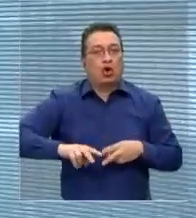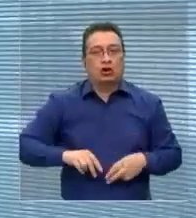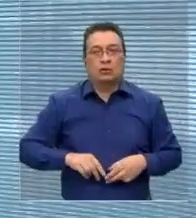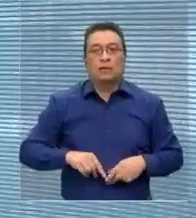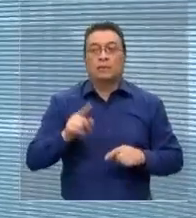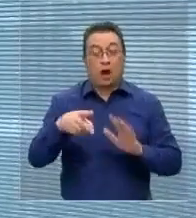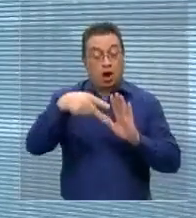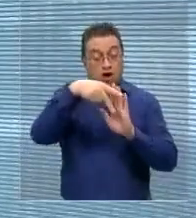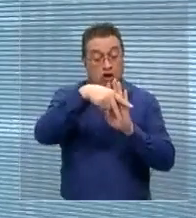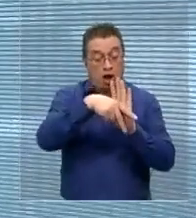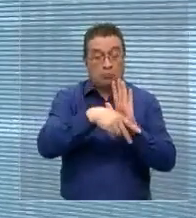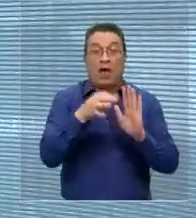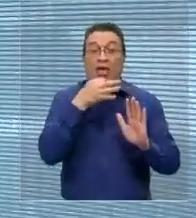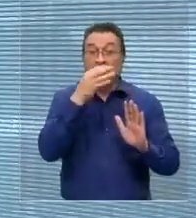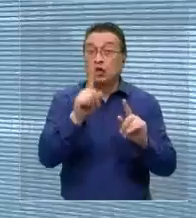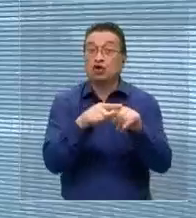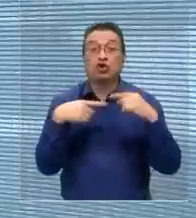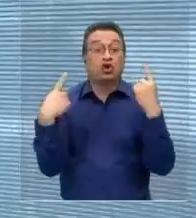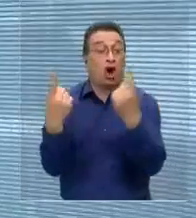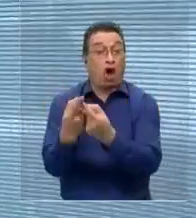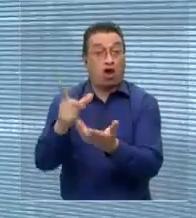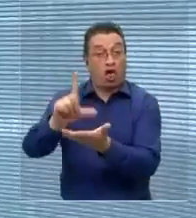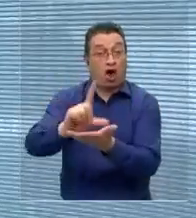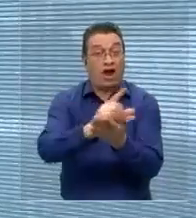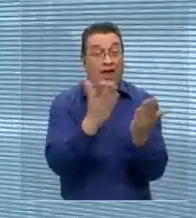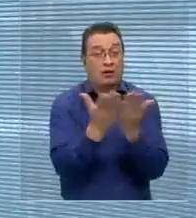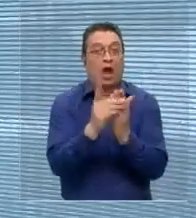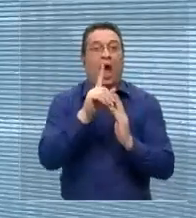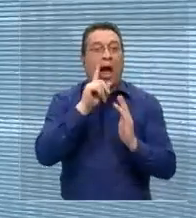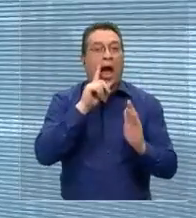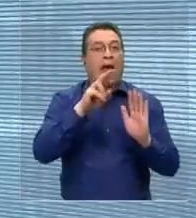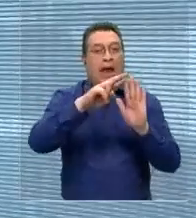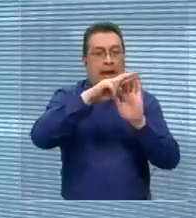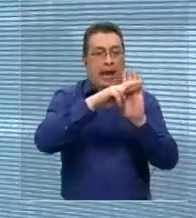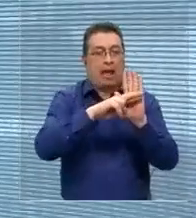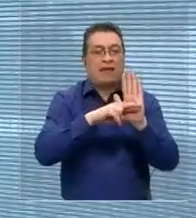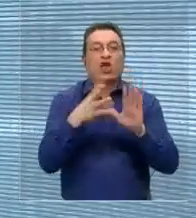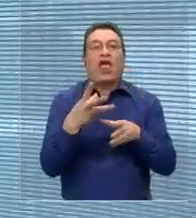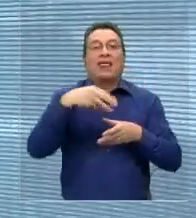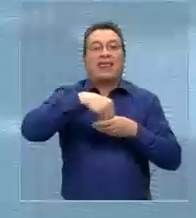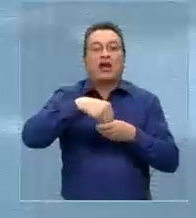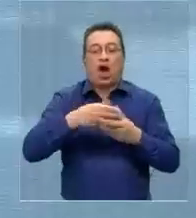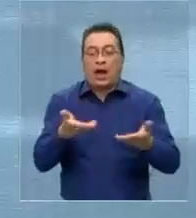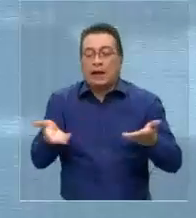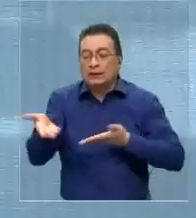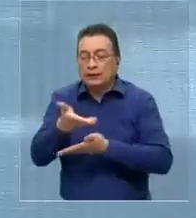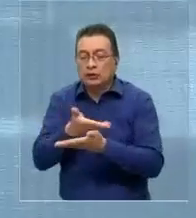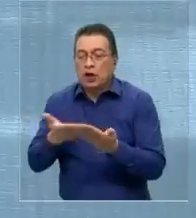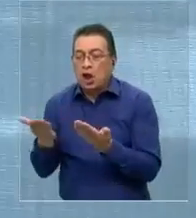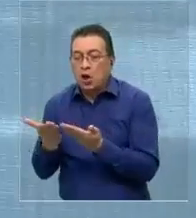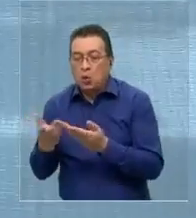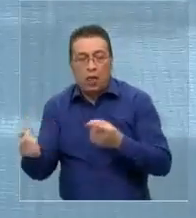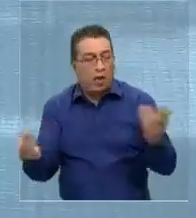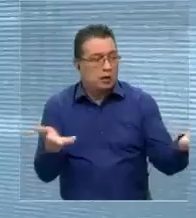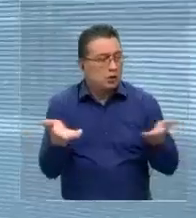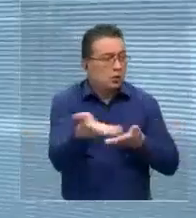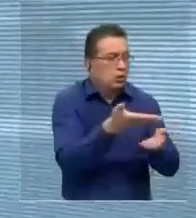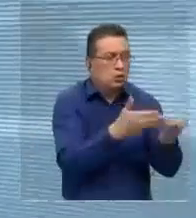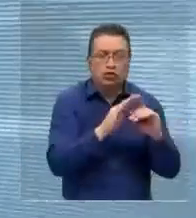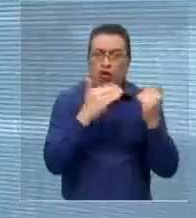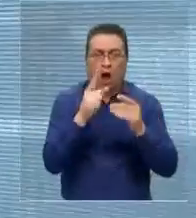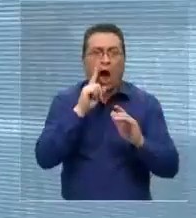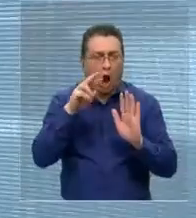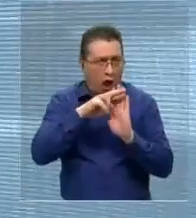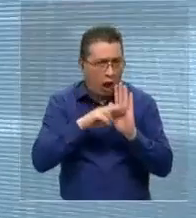que todos los establecimientos educacionales deben contar con un reglamento interno que regule las relaciones entre el colegio y los distintos actores de la comunidad